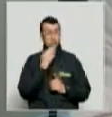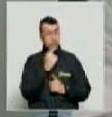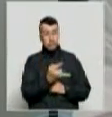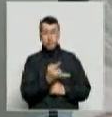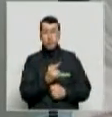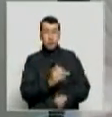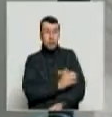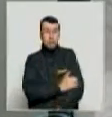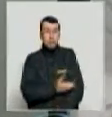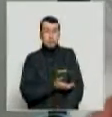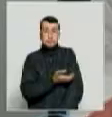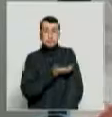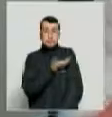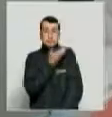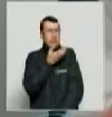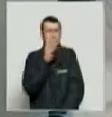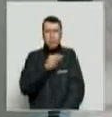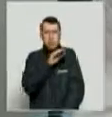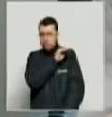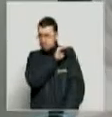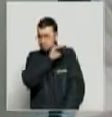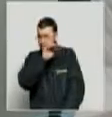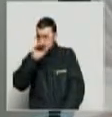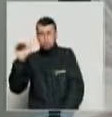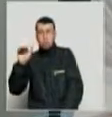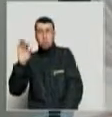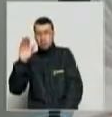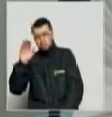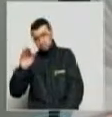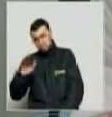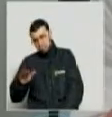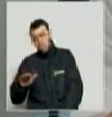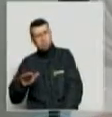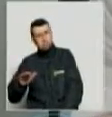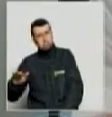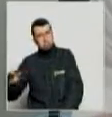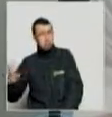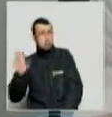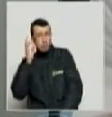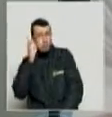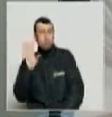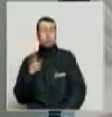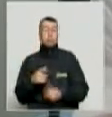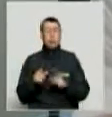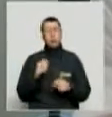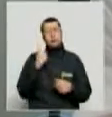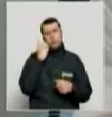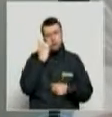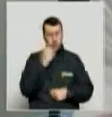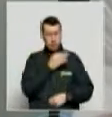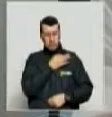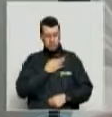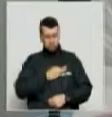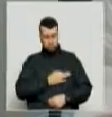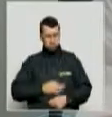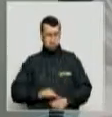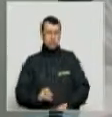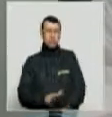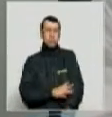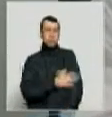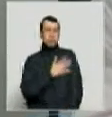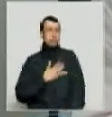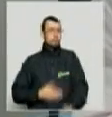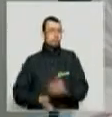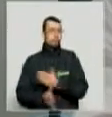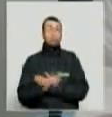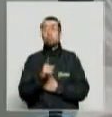no siempre sube y se queda alta, ella puede volver a bajar. Pero la enfermedad vascular sigue, porque usted sigue tomando